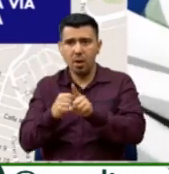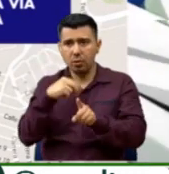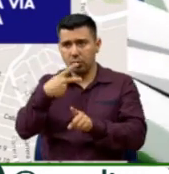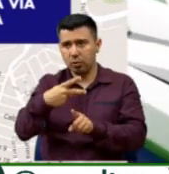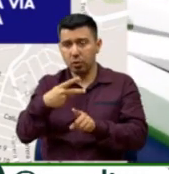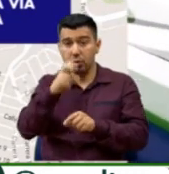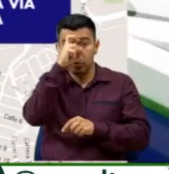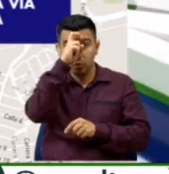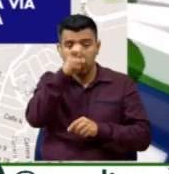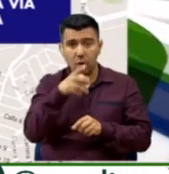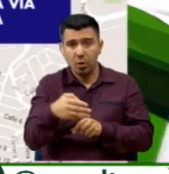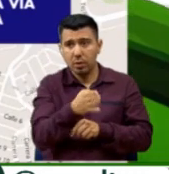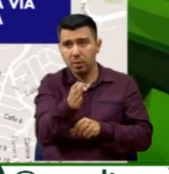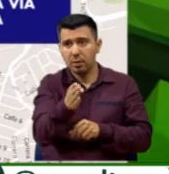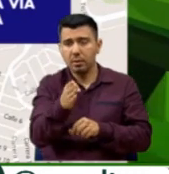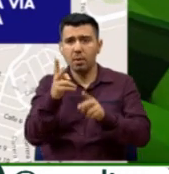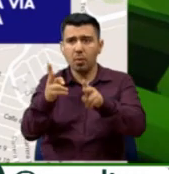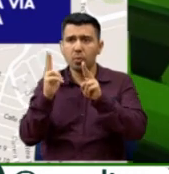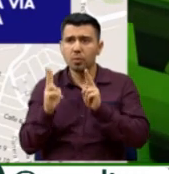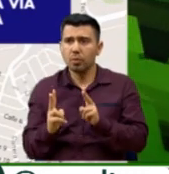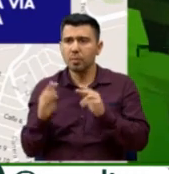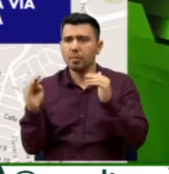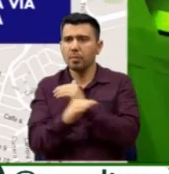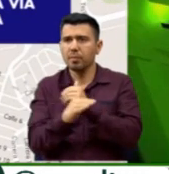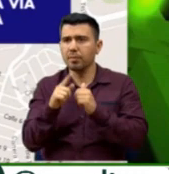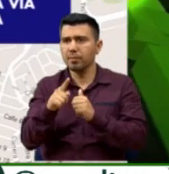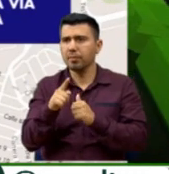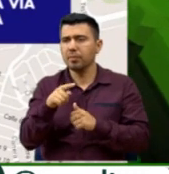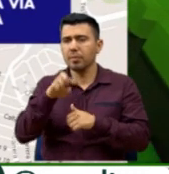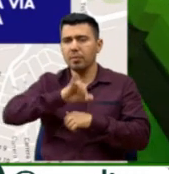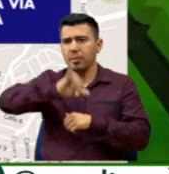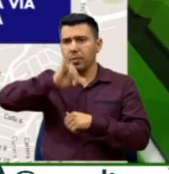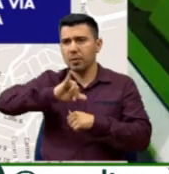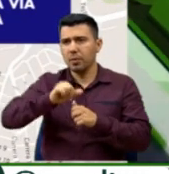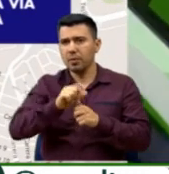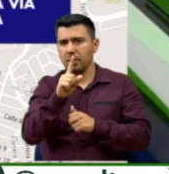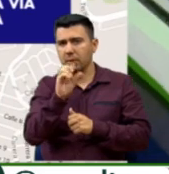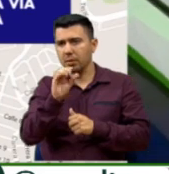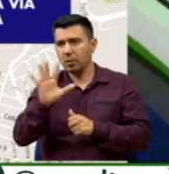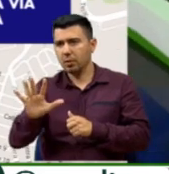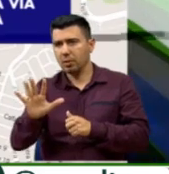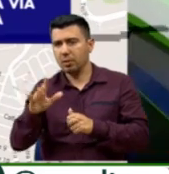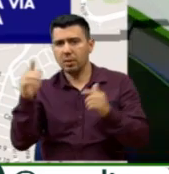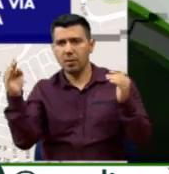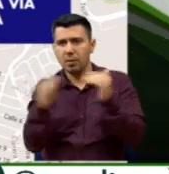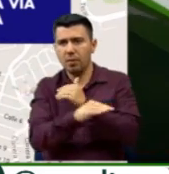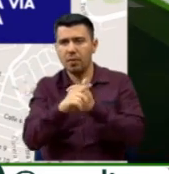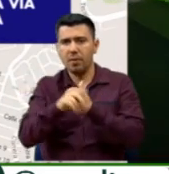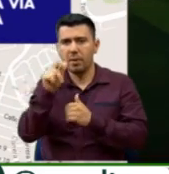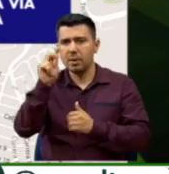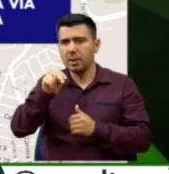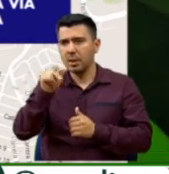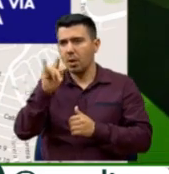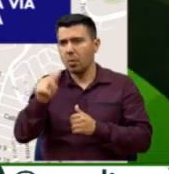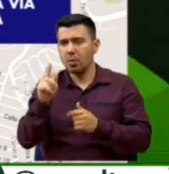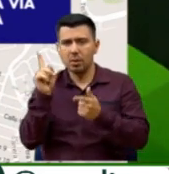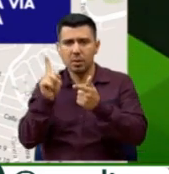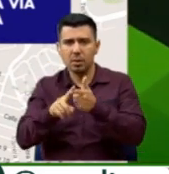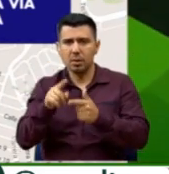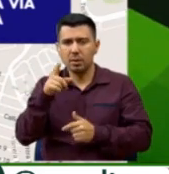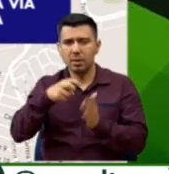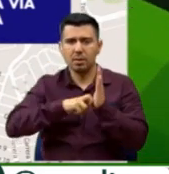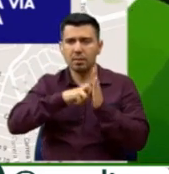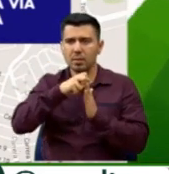sur-norte, autopista Puente de Provenza, calle 105 al occidente, a tomar vía San Luis para salir hacia la